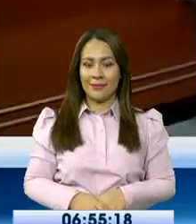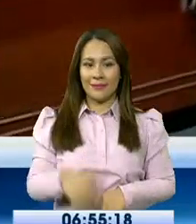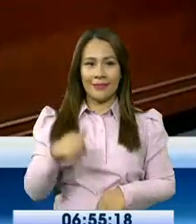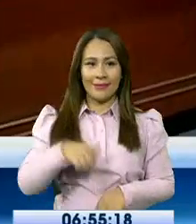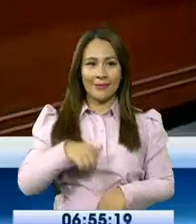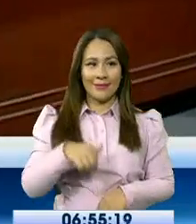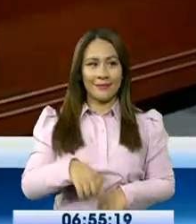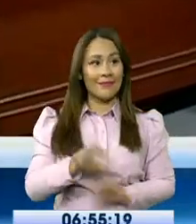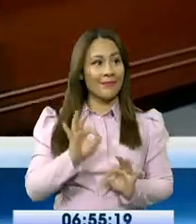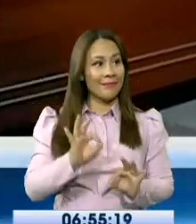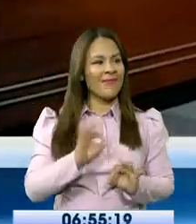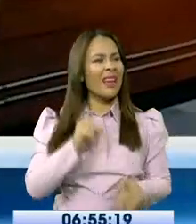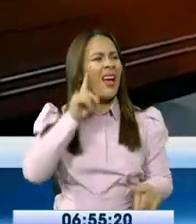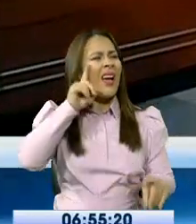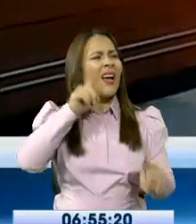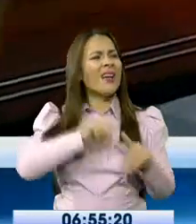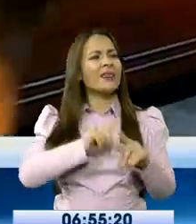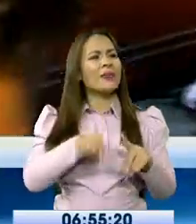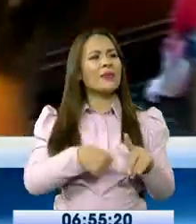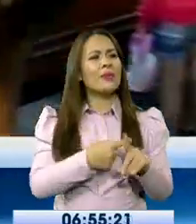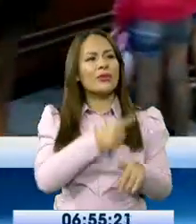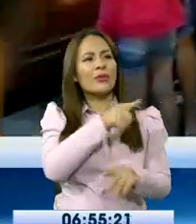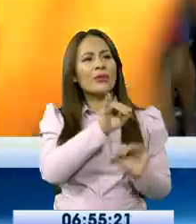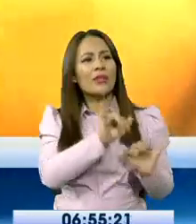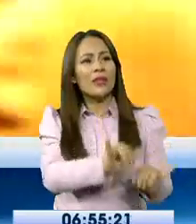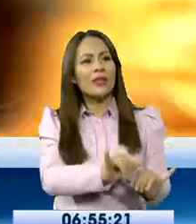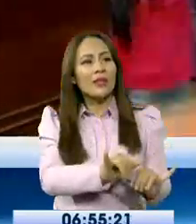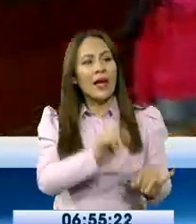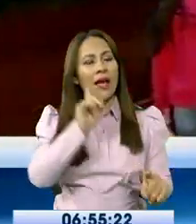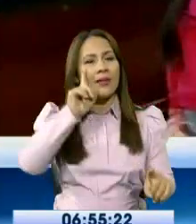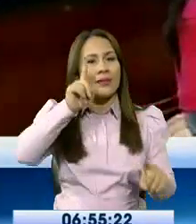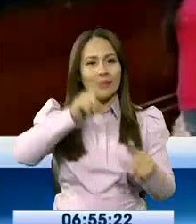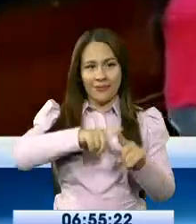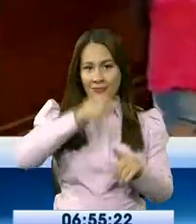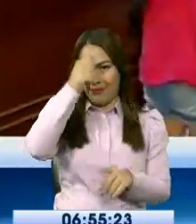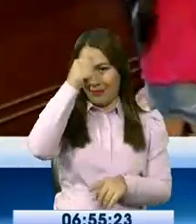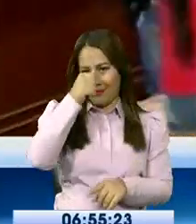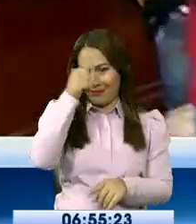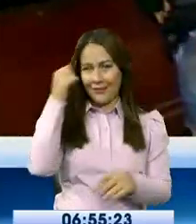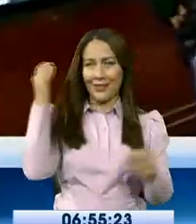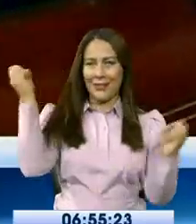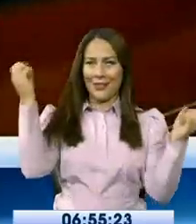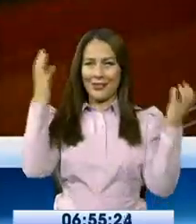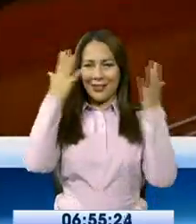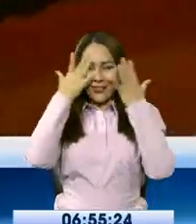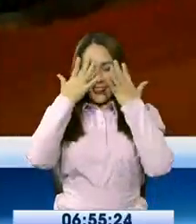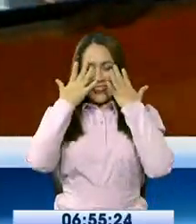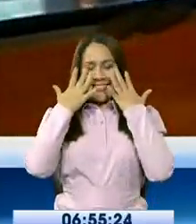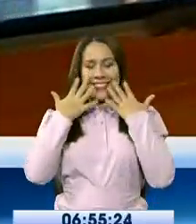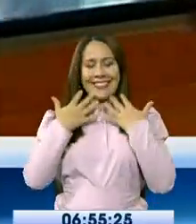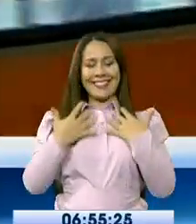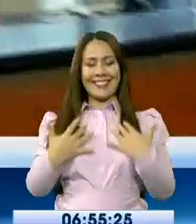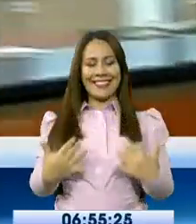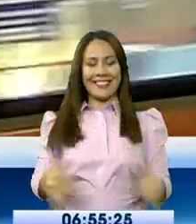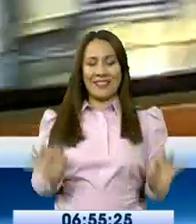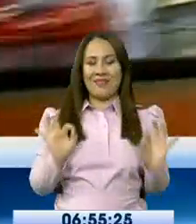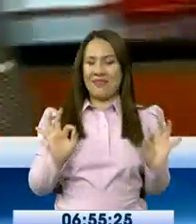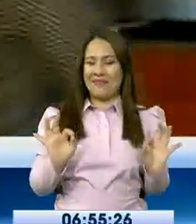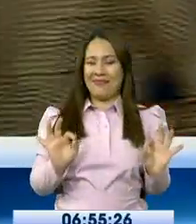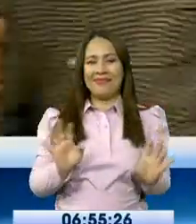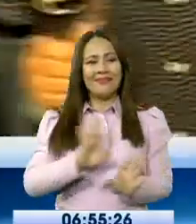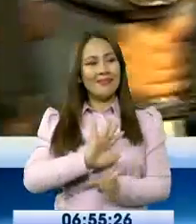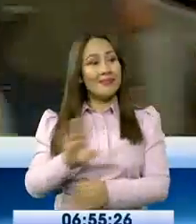Oh, ya. ¿Hasta cuándo se va a quedar por allá? Hasta el domingo. Viene bien bronceadito allá. Esperemos. Gracias. Mi señora, buenos